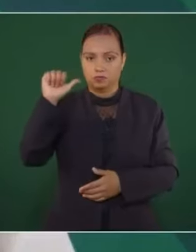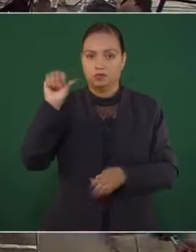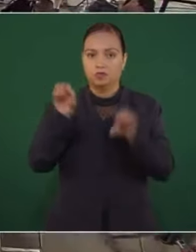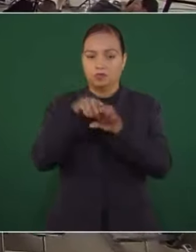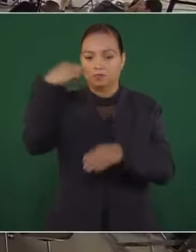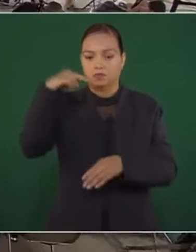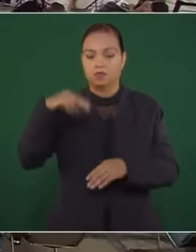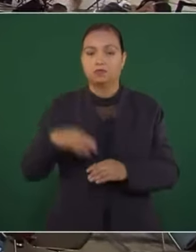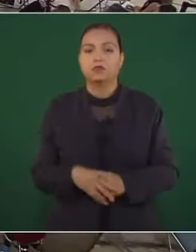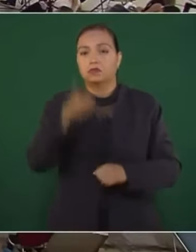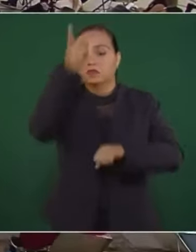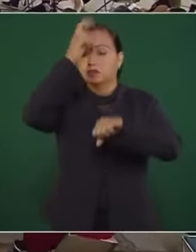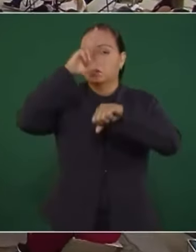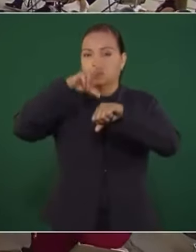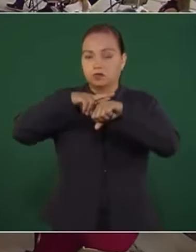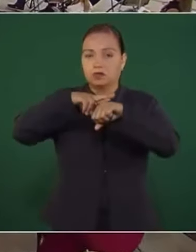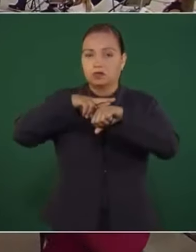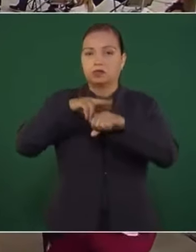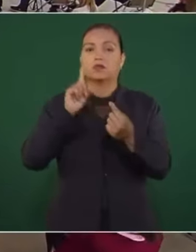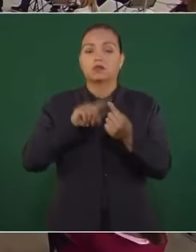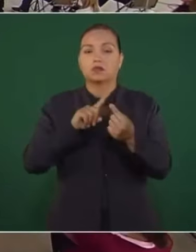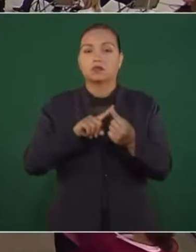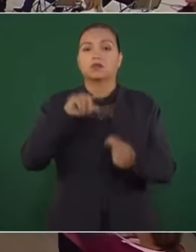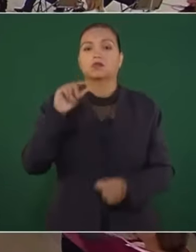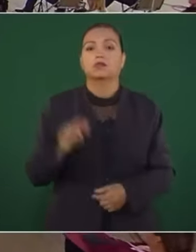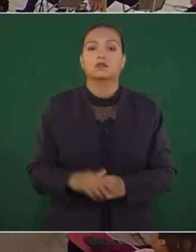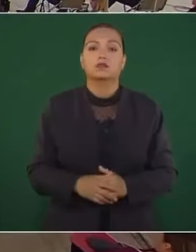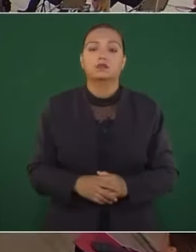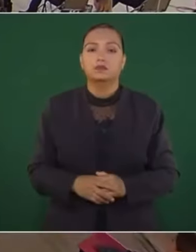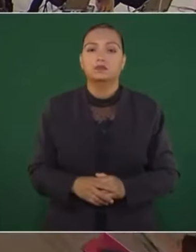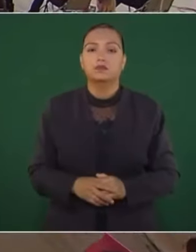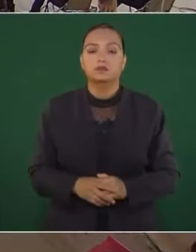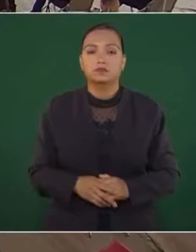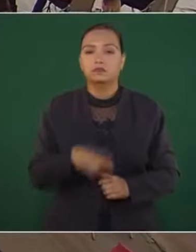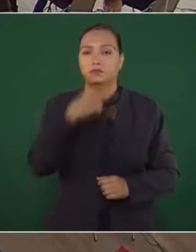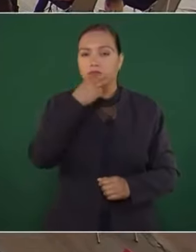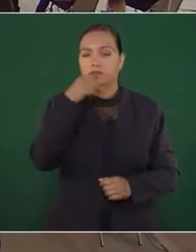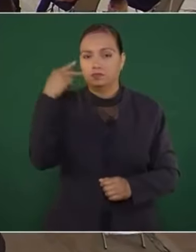¿Cómo se llama el director? Almagro. Almagro.